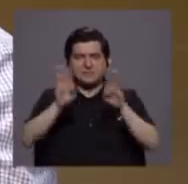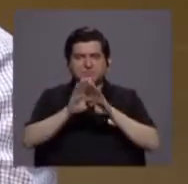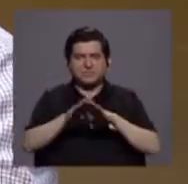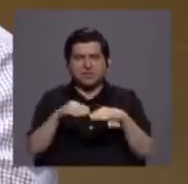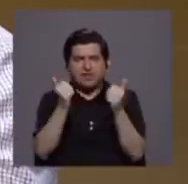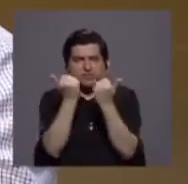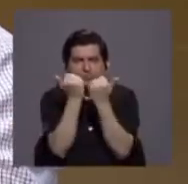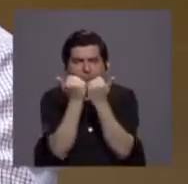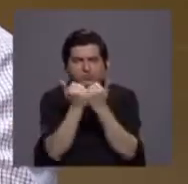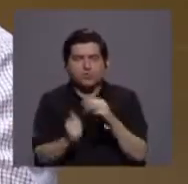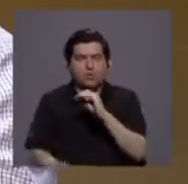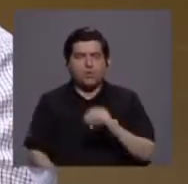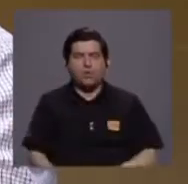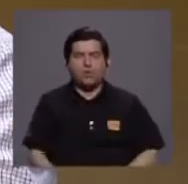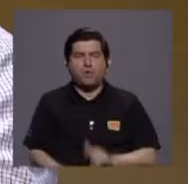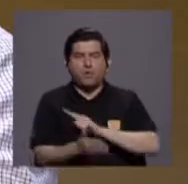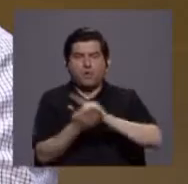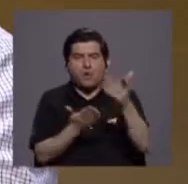manos,